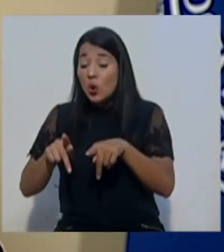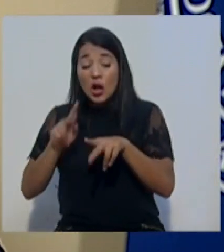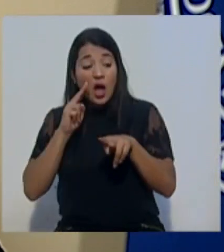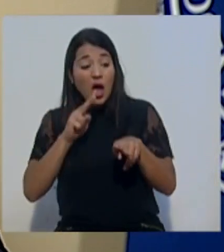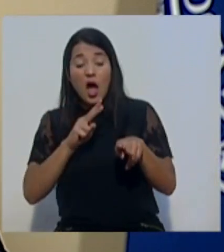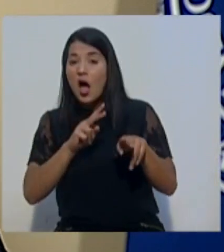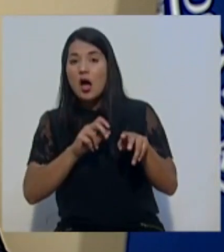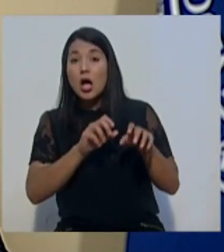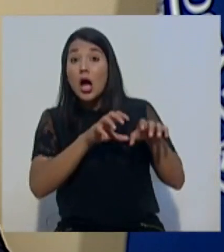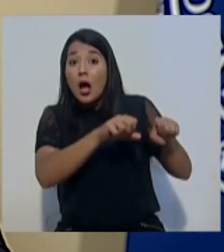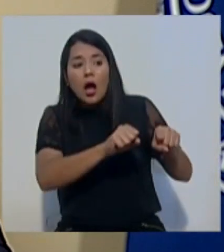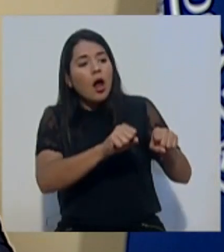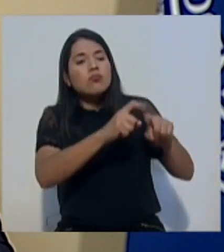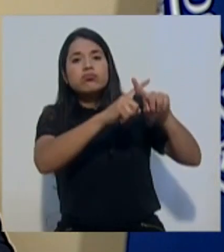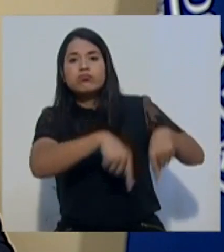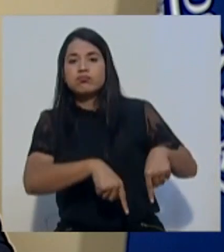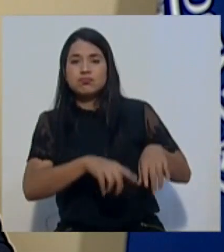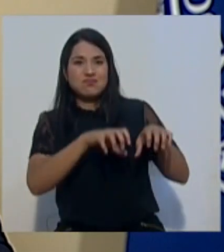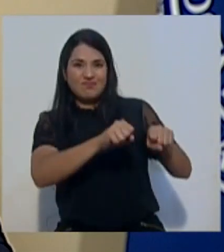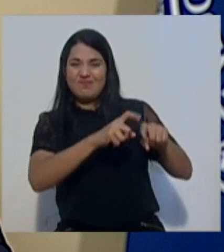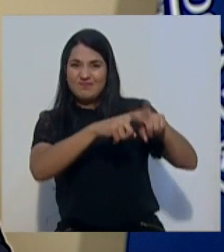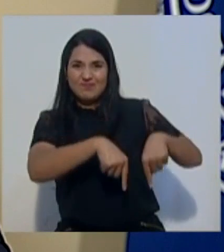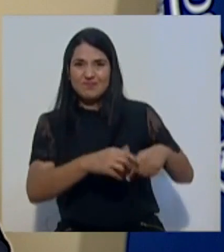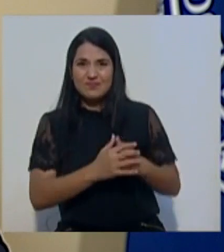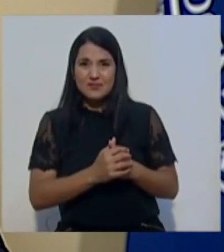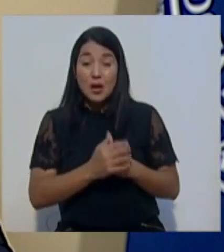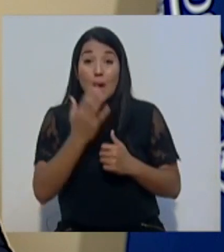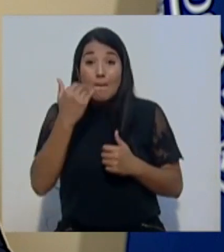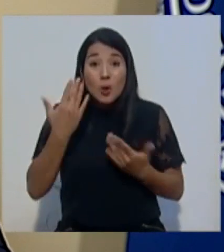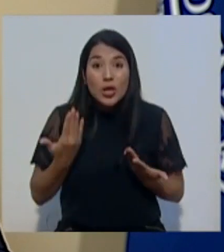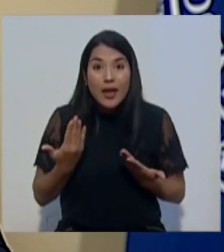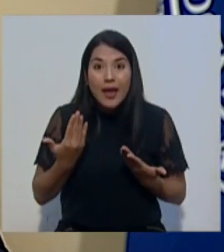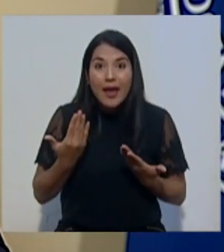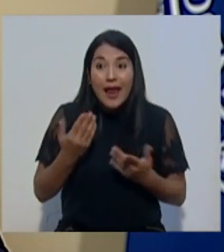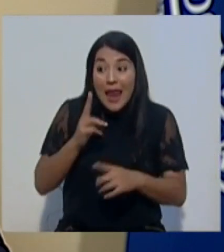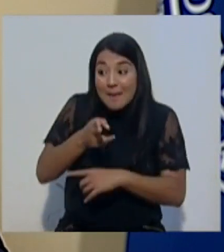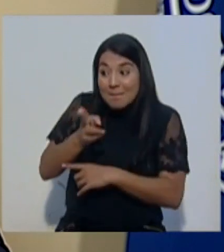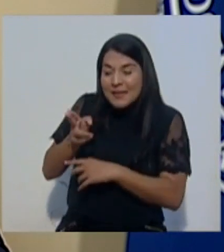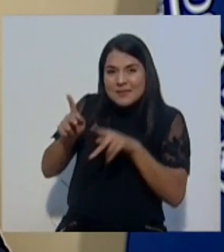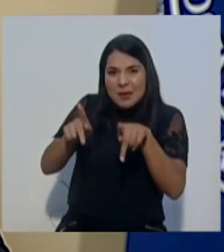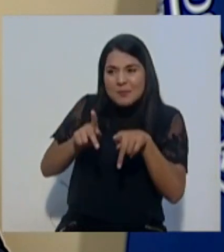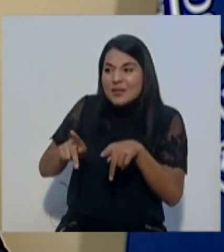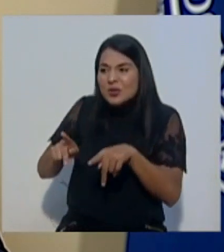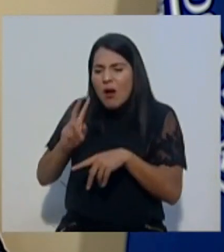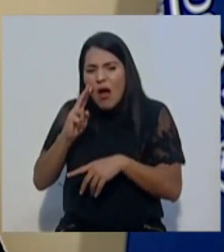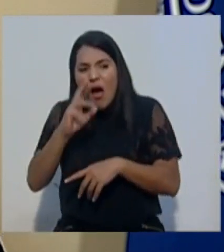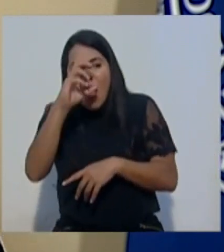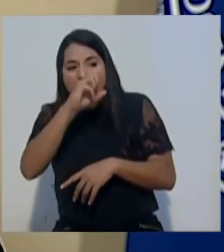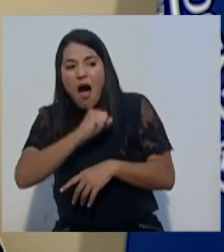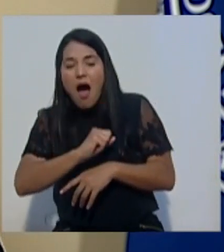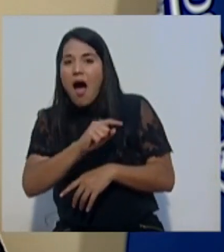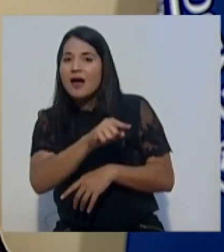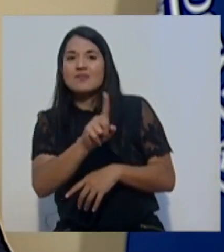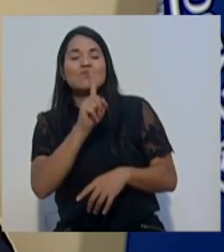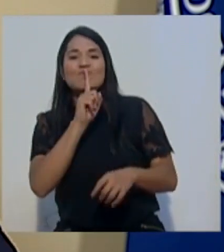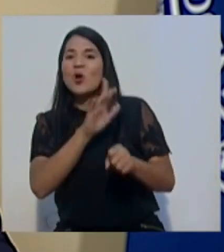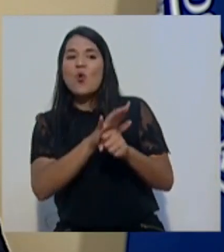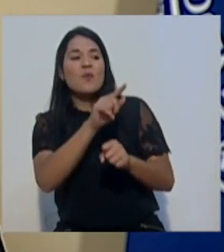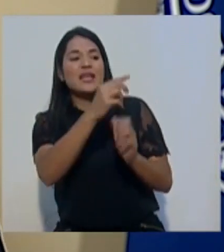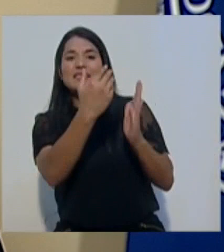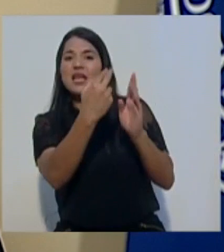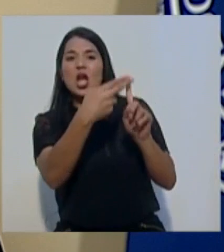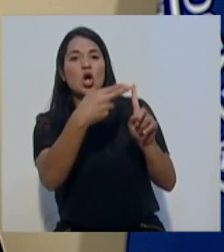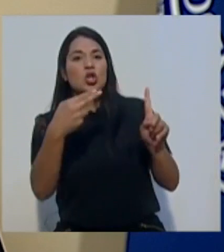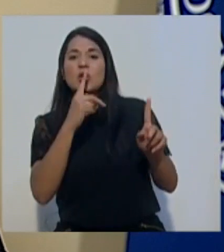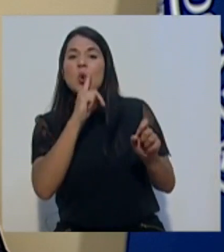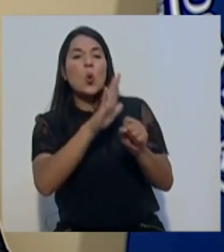reviews digitales están diciendo, no, es que no se están cumpliendo ahí el distanciamiento. O sea, la gente no está